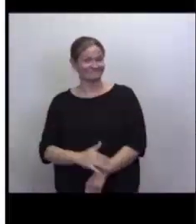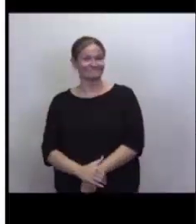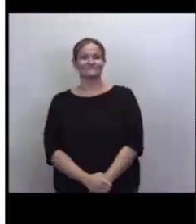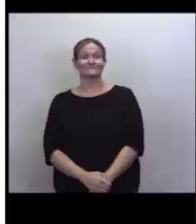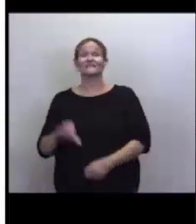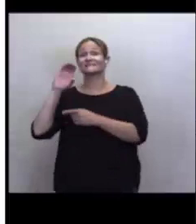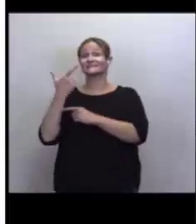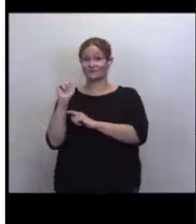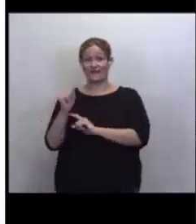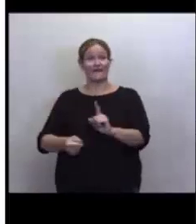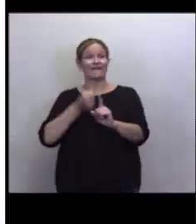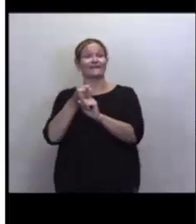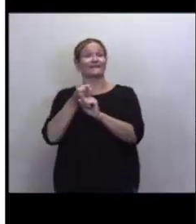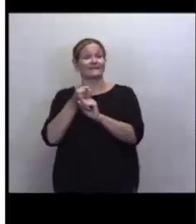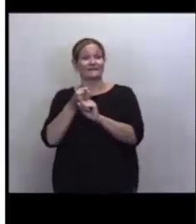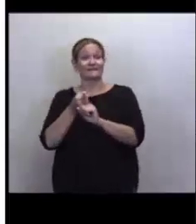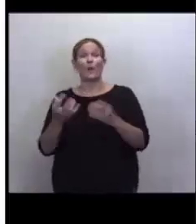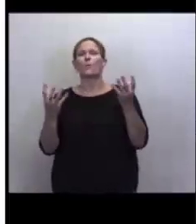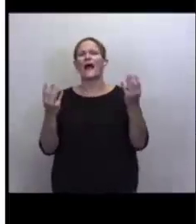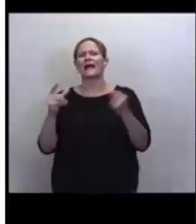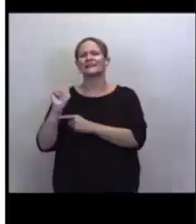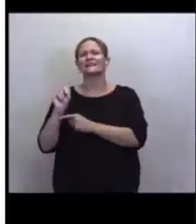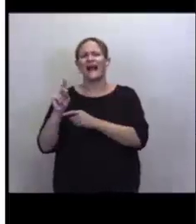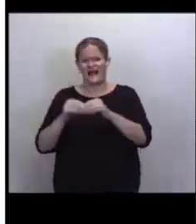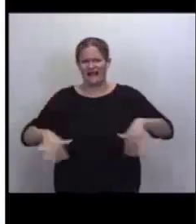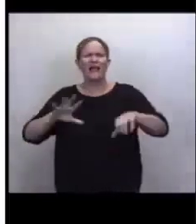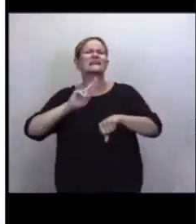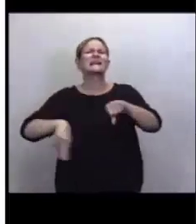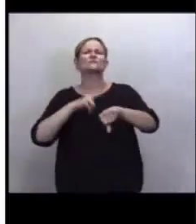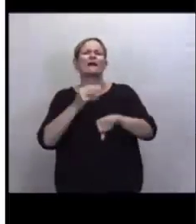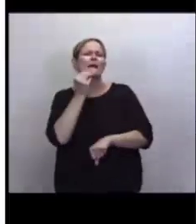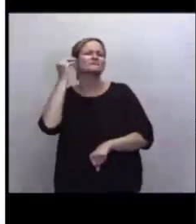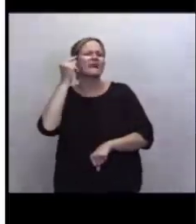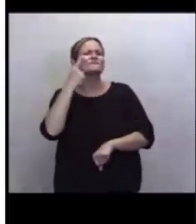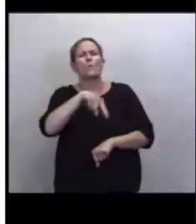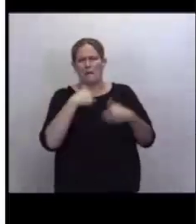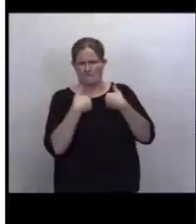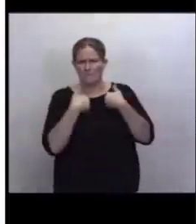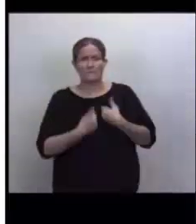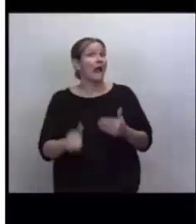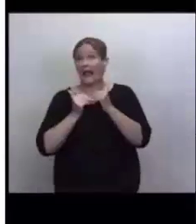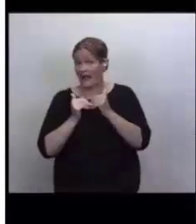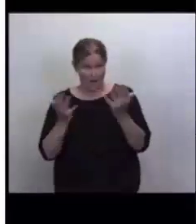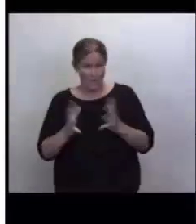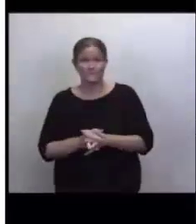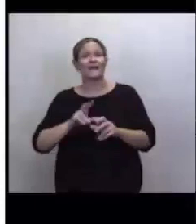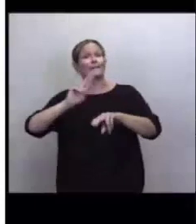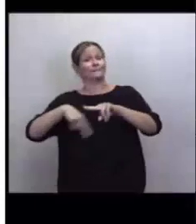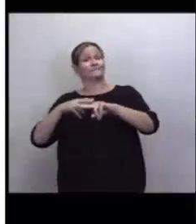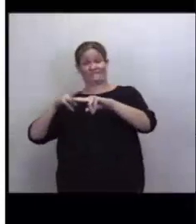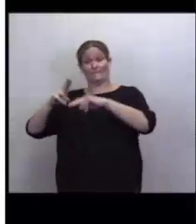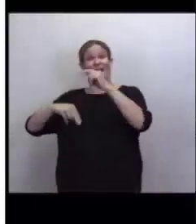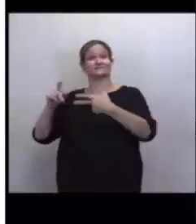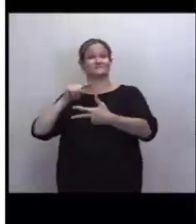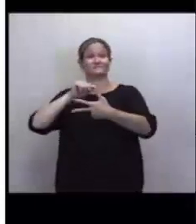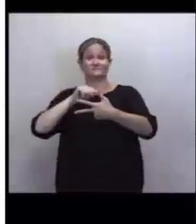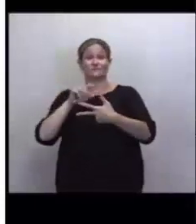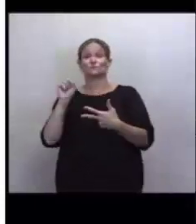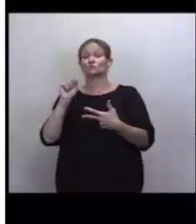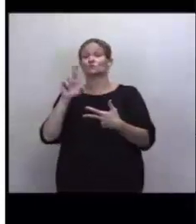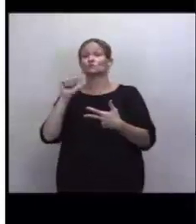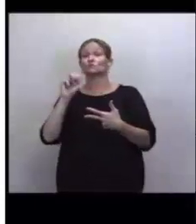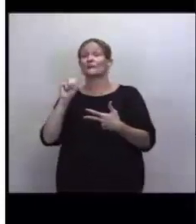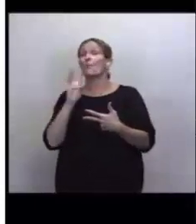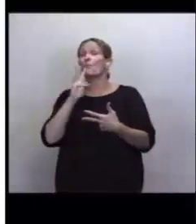la iluminación natural de áreas que actualmente están bajo sombras. El impacto de